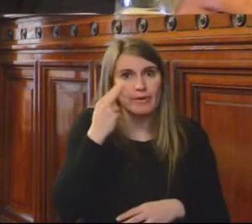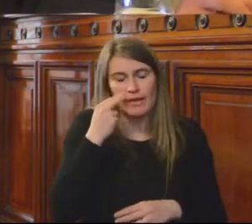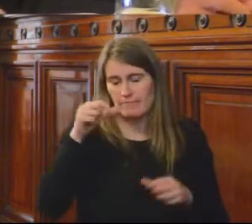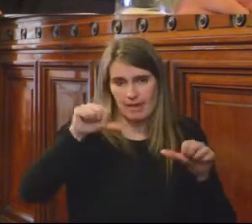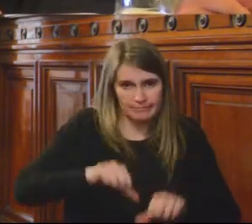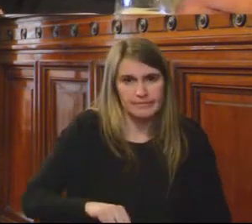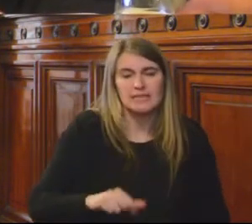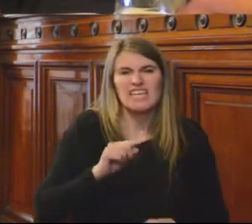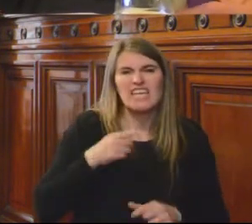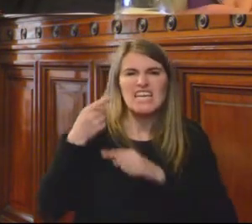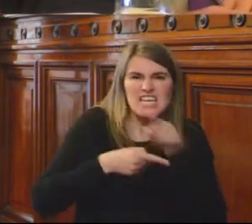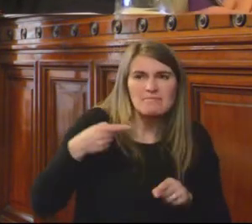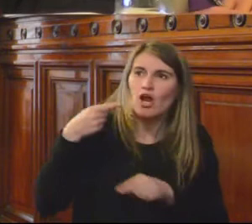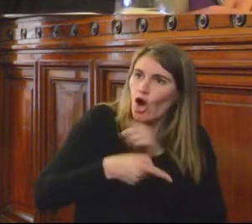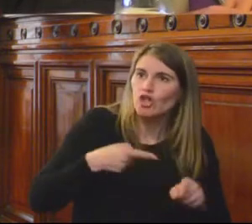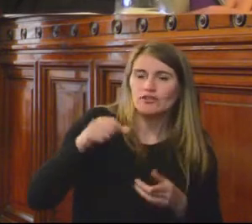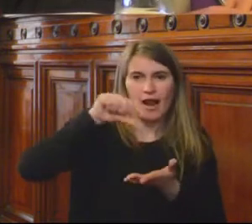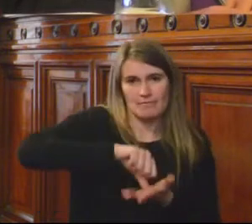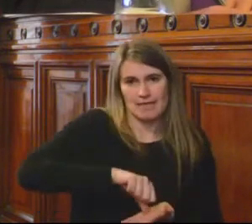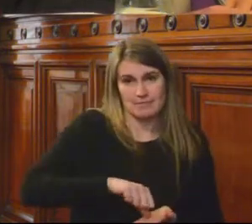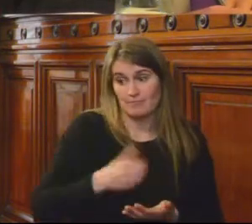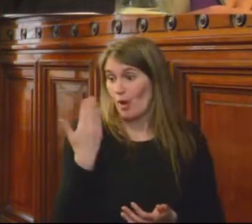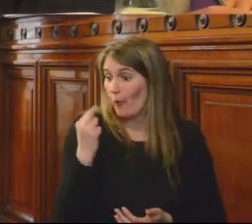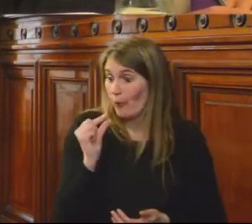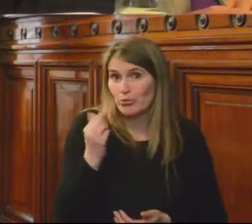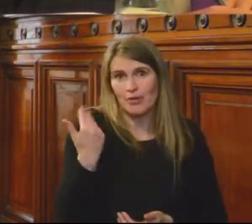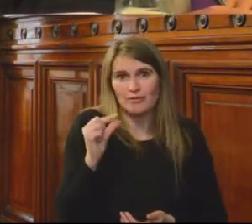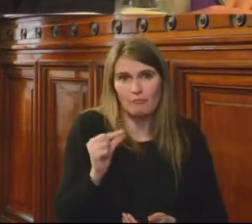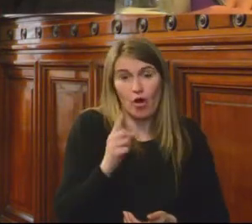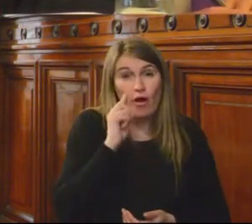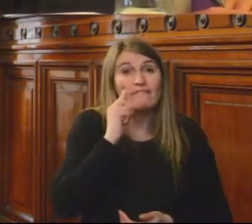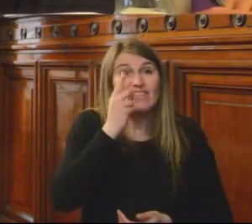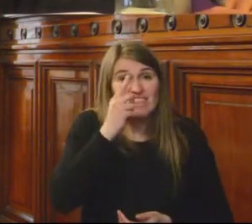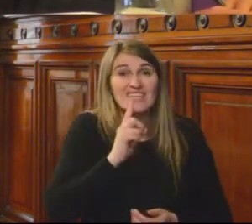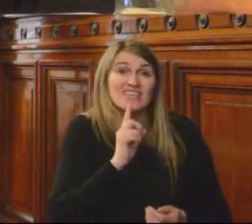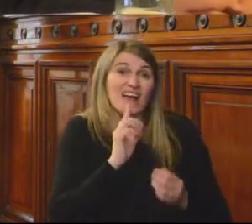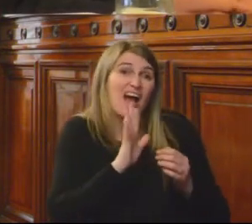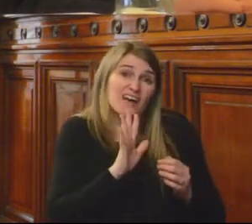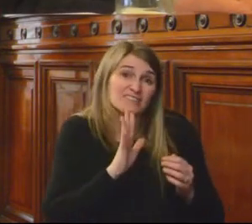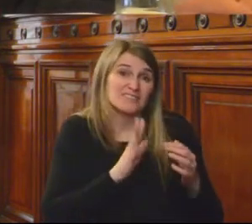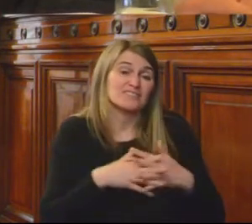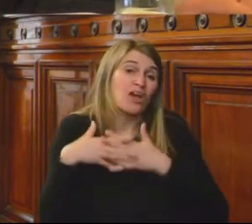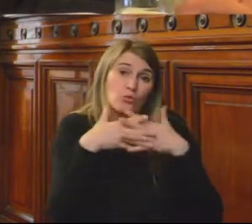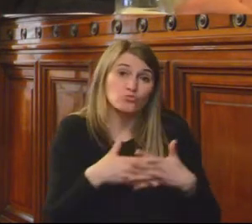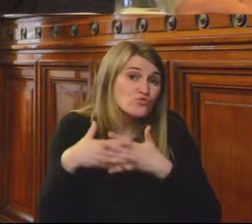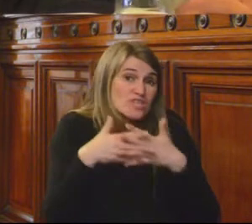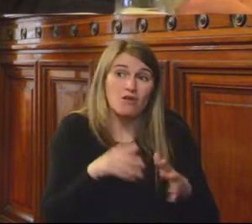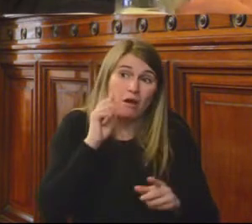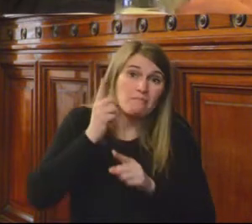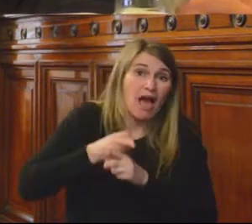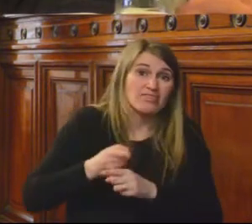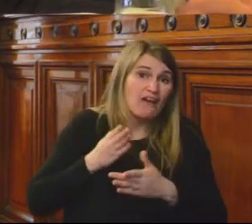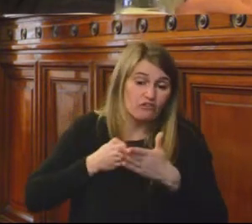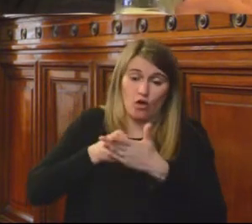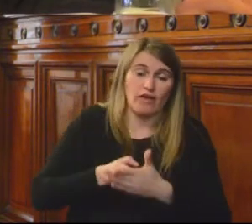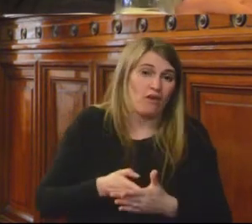se han cometido contra nuestra patria. Una prueba de eso es las recientes medidas unilaterales tomadas por el gobierno de los Estados Unidos de Norteamérica